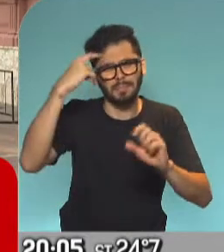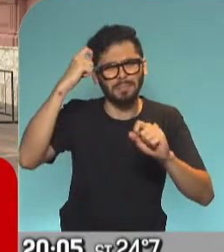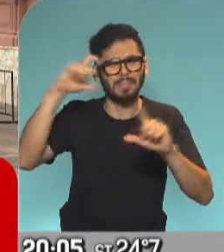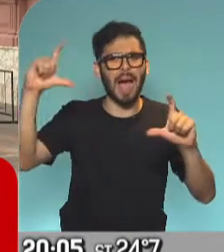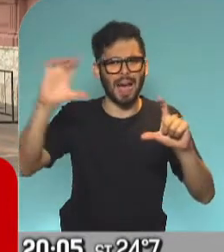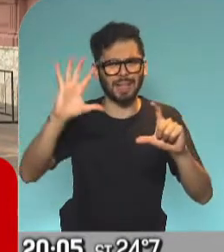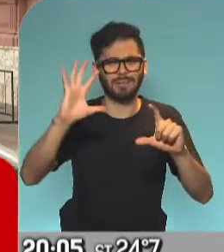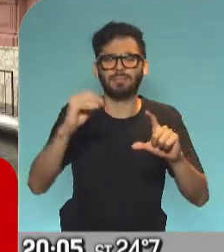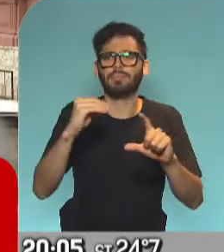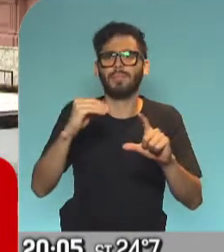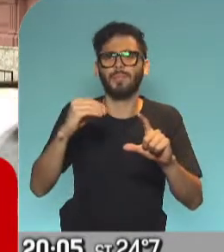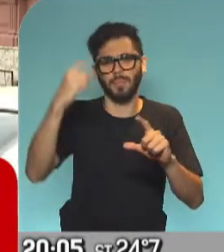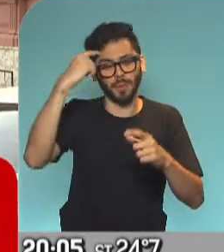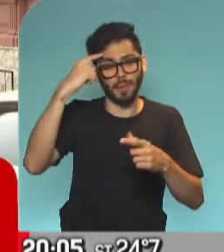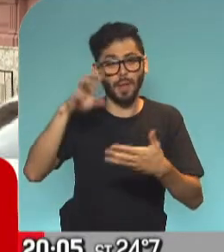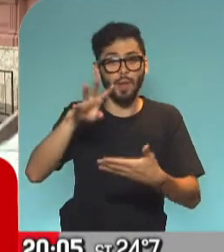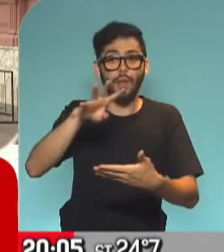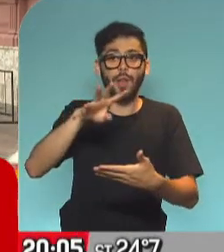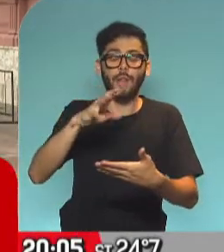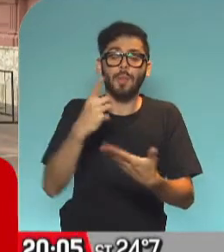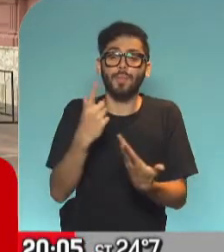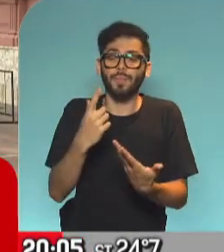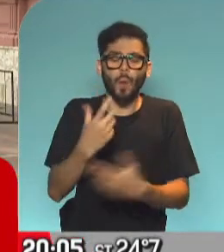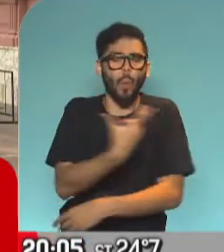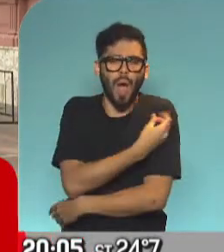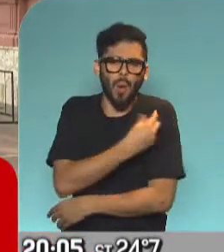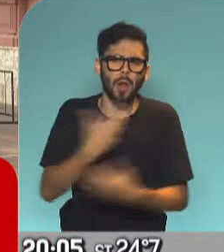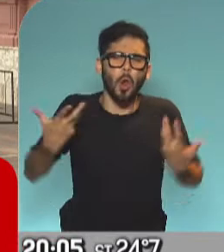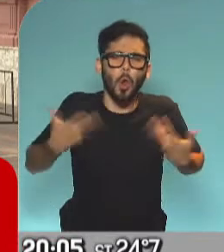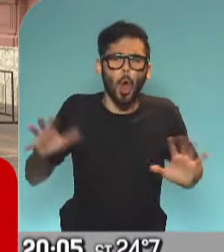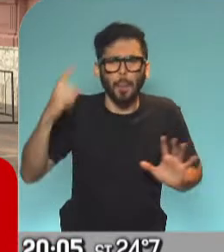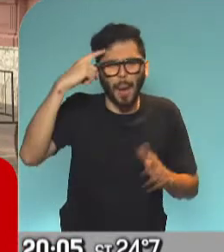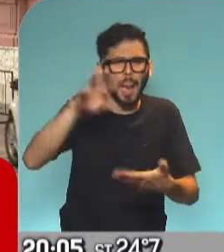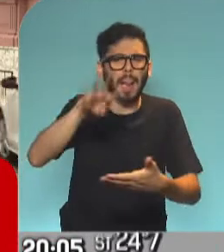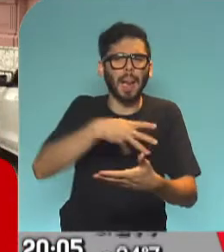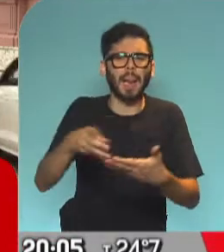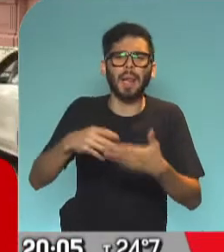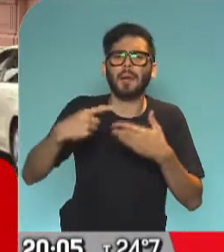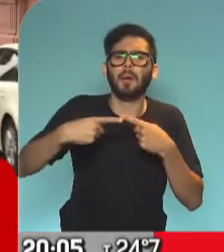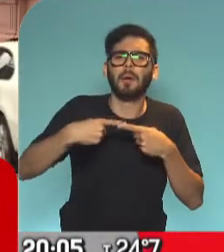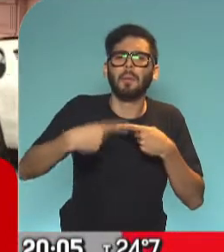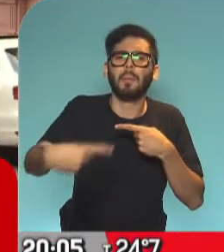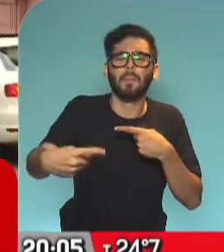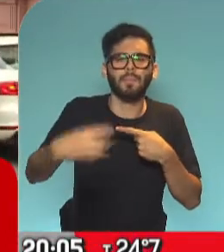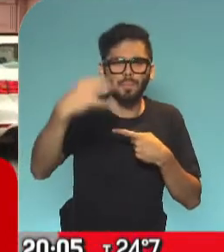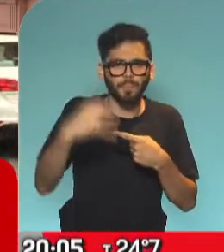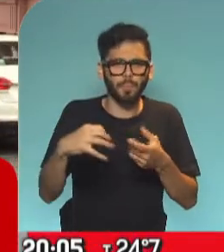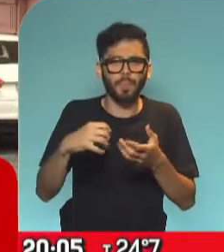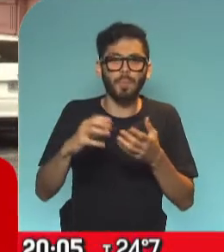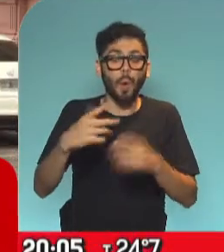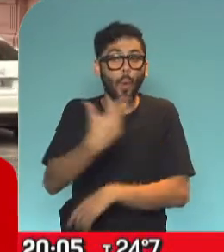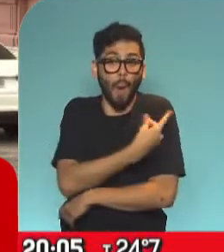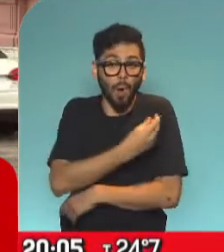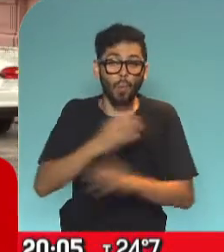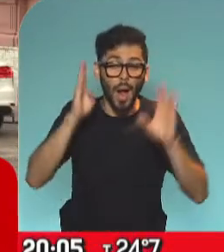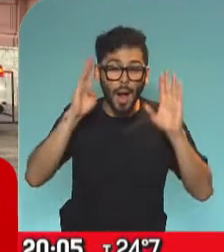supuesto, el total del calendario, del cronograma habitual de las vacunas, para que nos demos una idea del impacto, implica 40 millones de